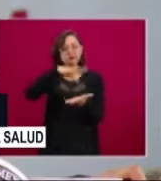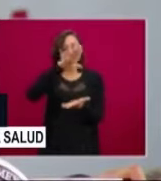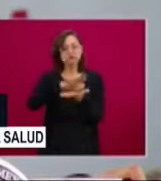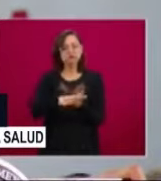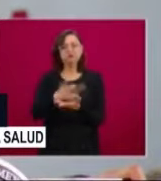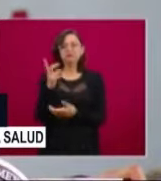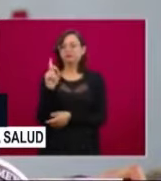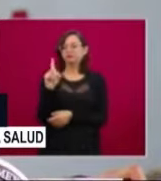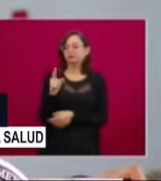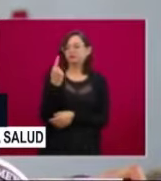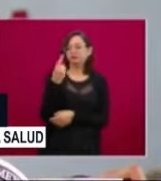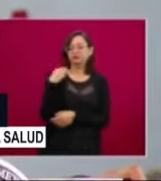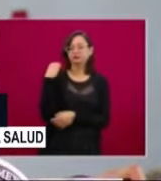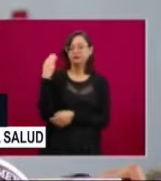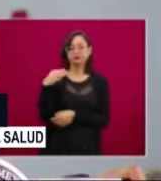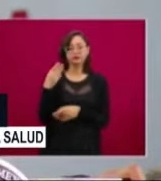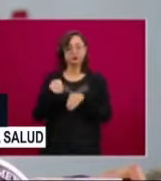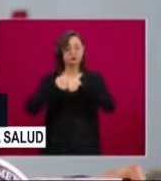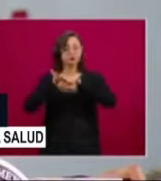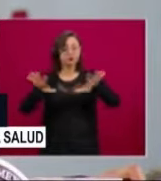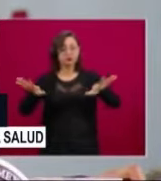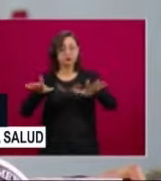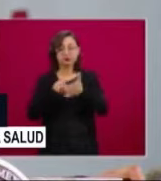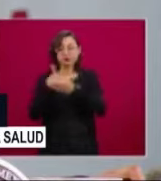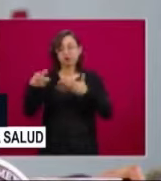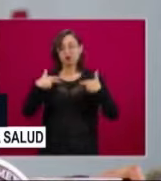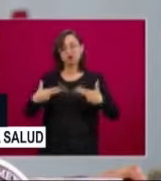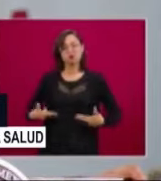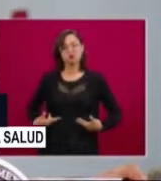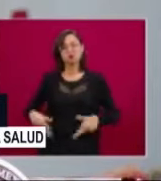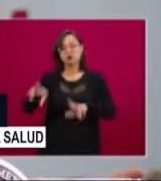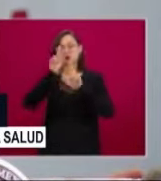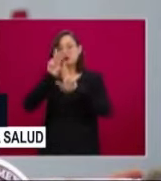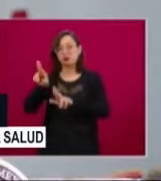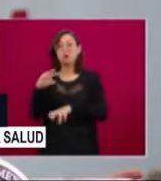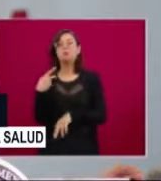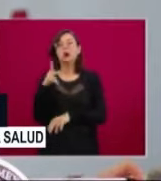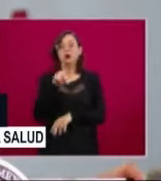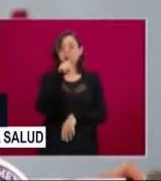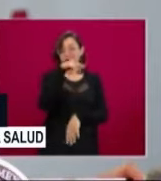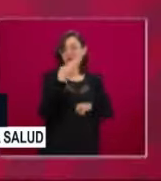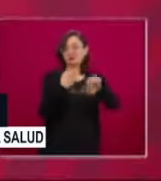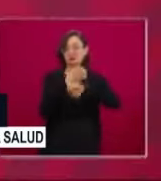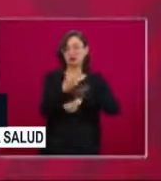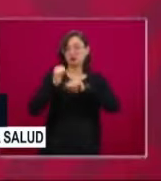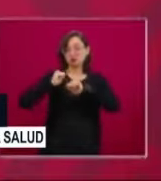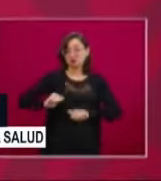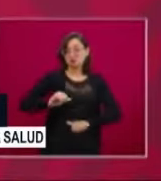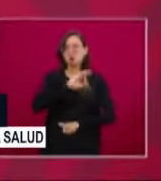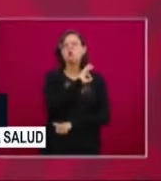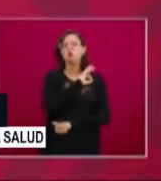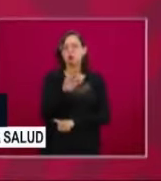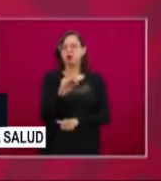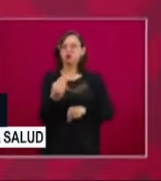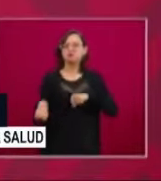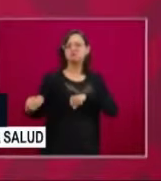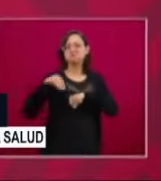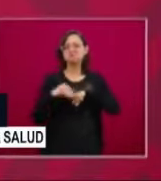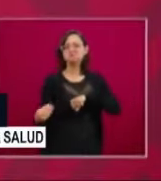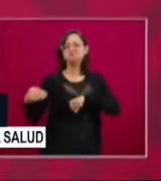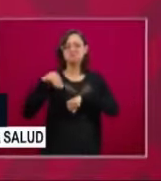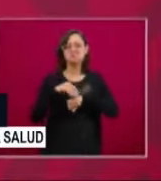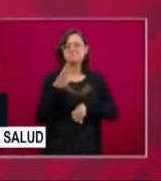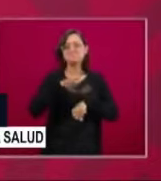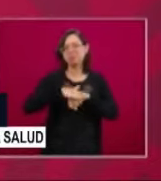públicas el doctor lópez ridaura cuando explicó la reconvención hospitalaria dio algunos números en algunas de las estimaciones iniciales